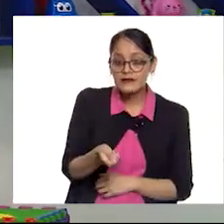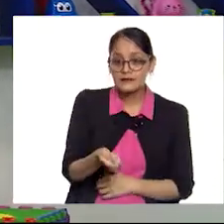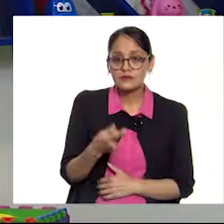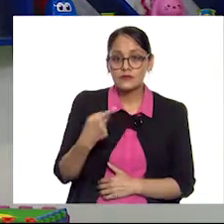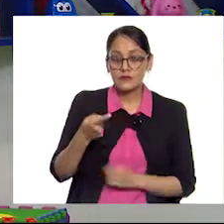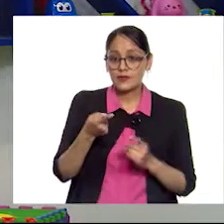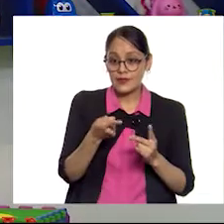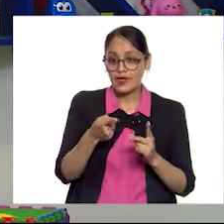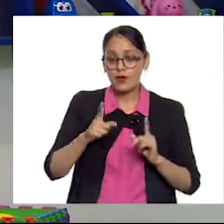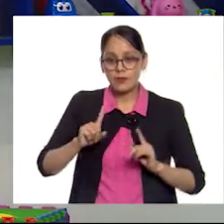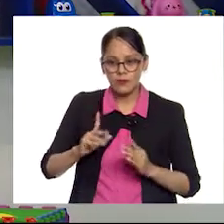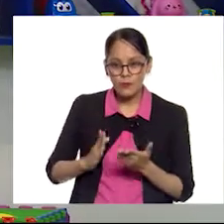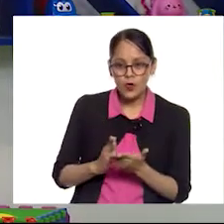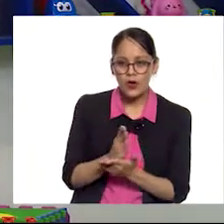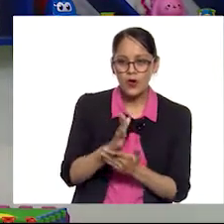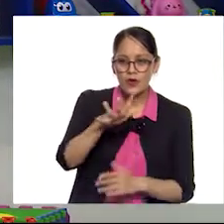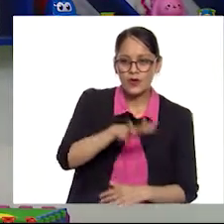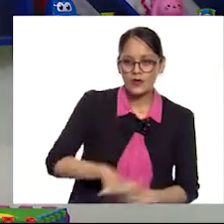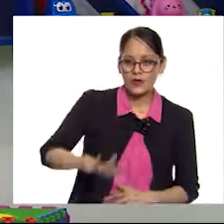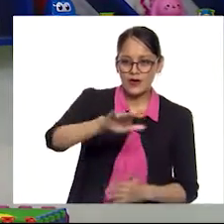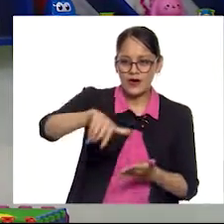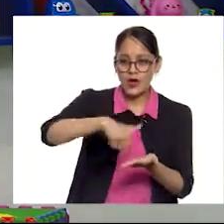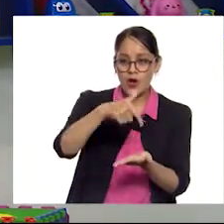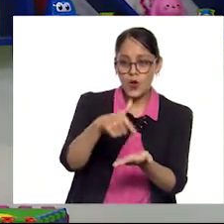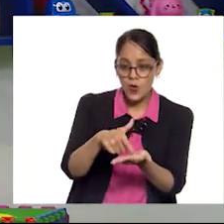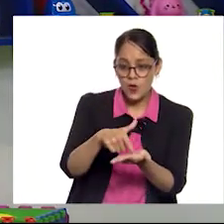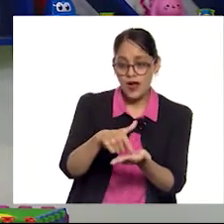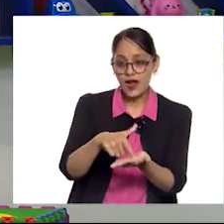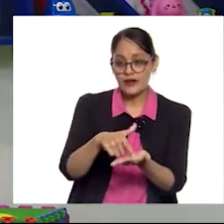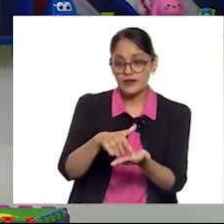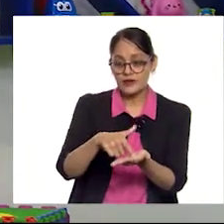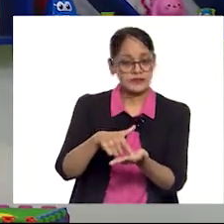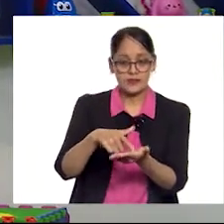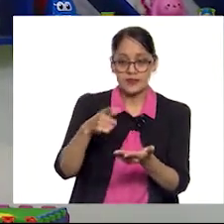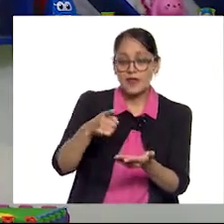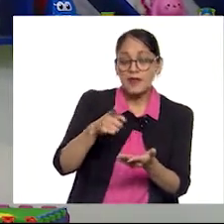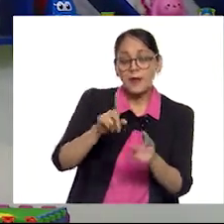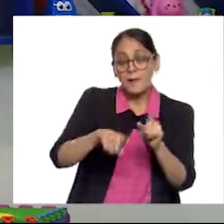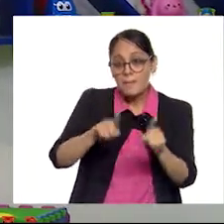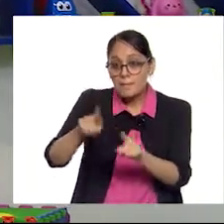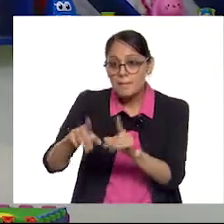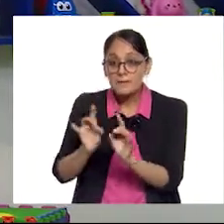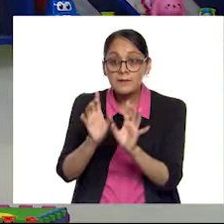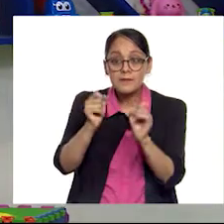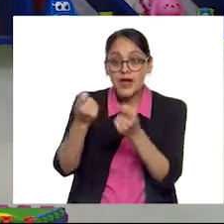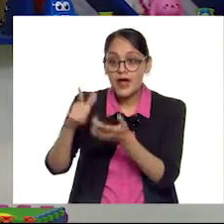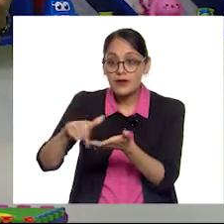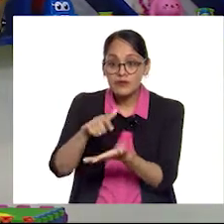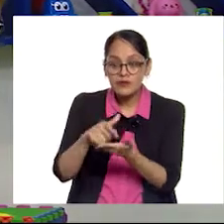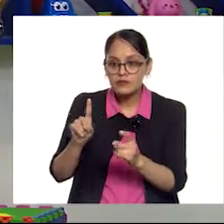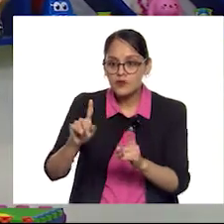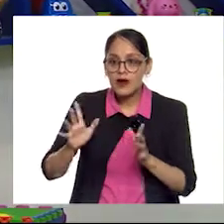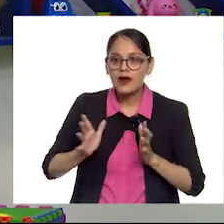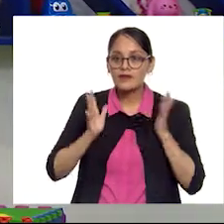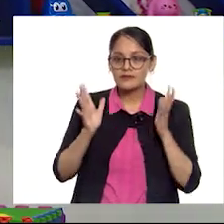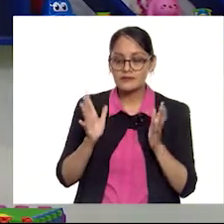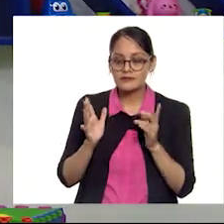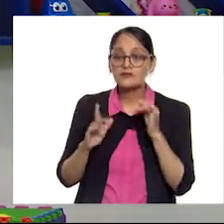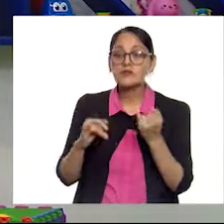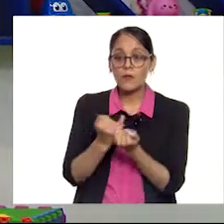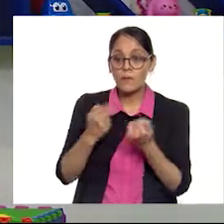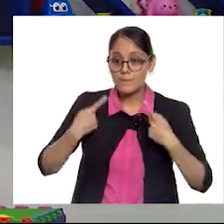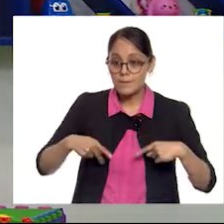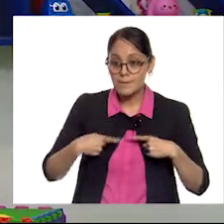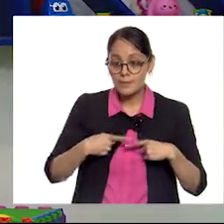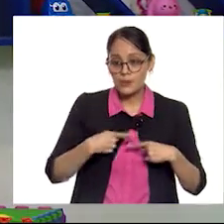que llega e irrumpe en un espacio que es poco convencional, donde nadie se lo espera y la gente que está ahí presente, que